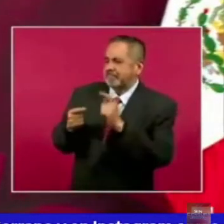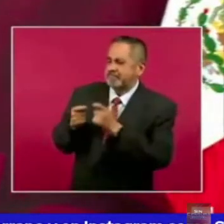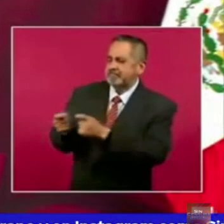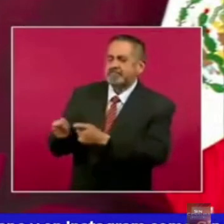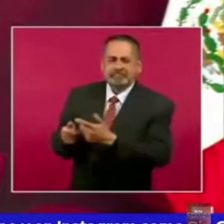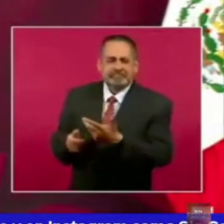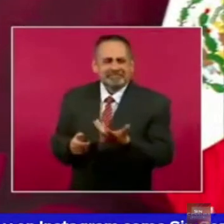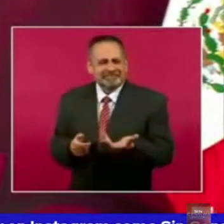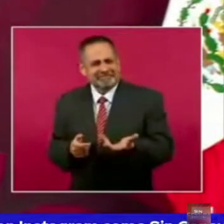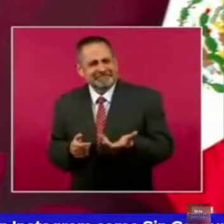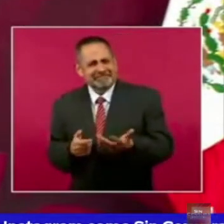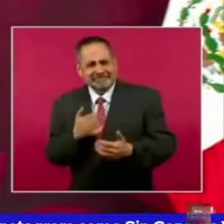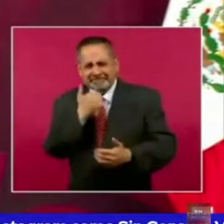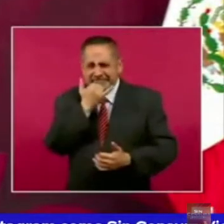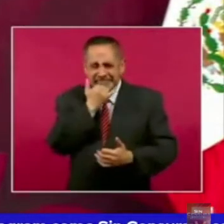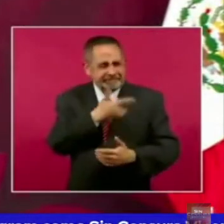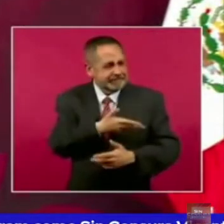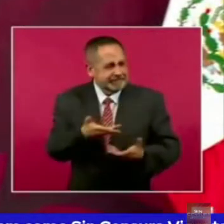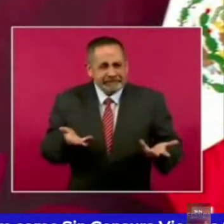Y así,